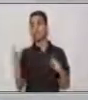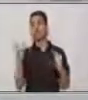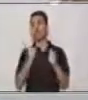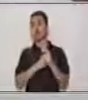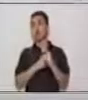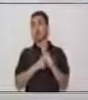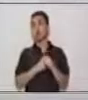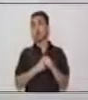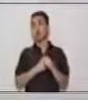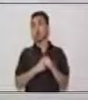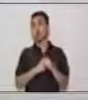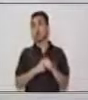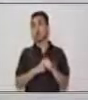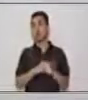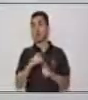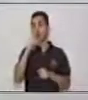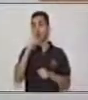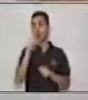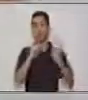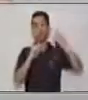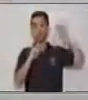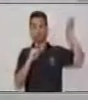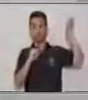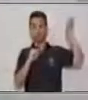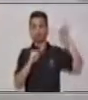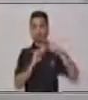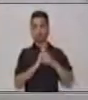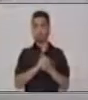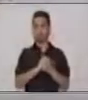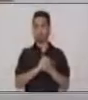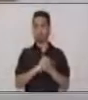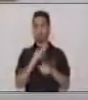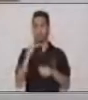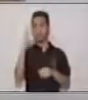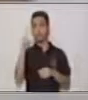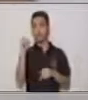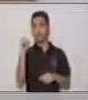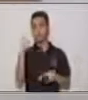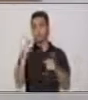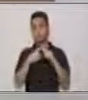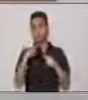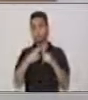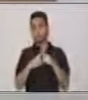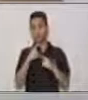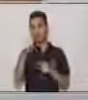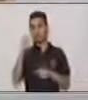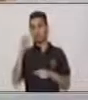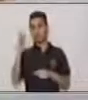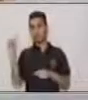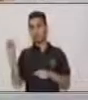por uno de los extremos. 20 por 100